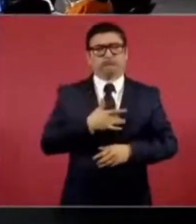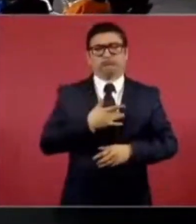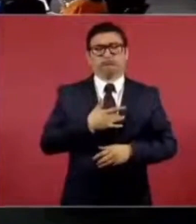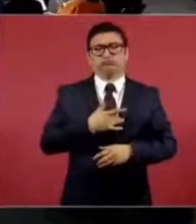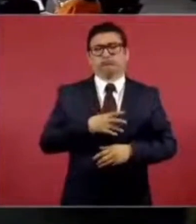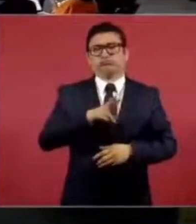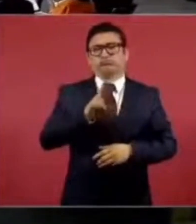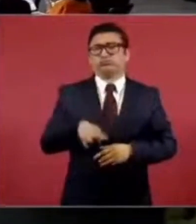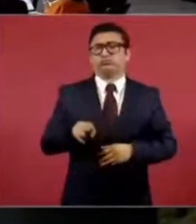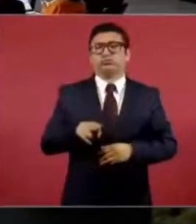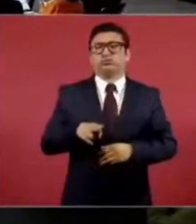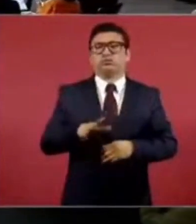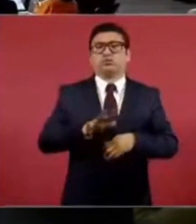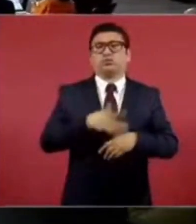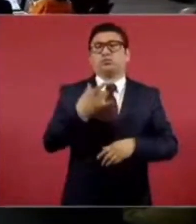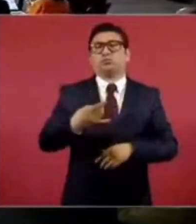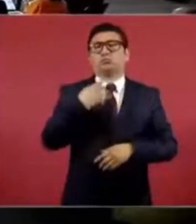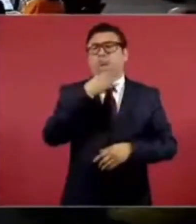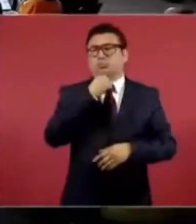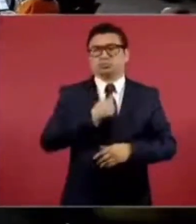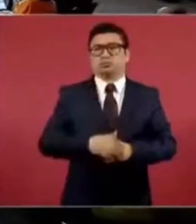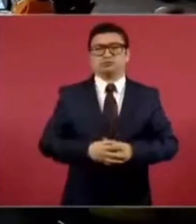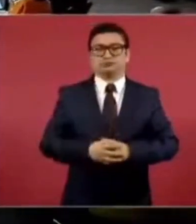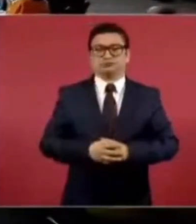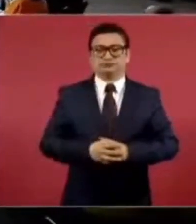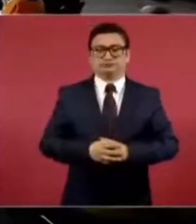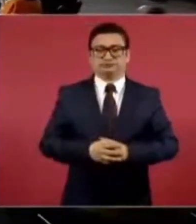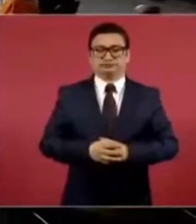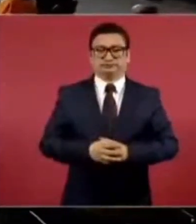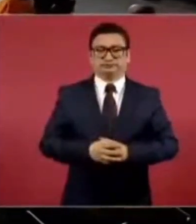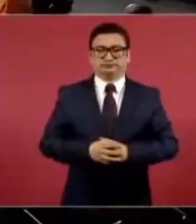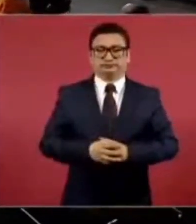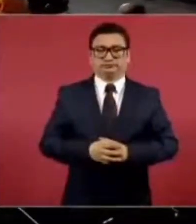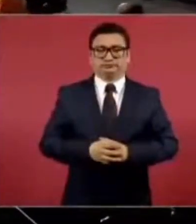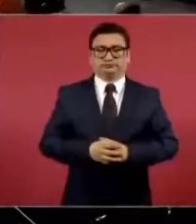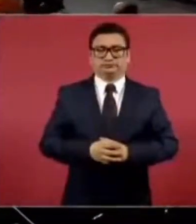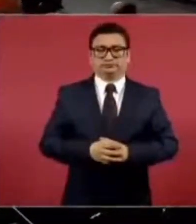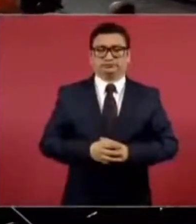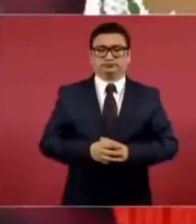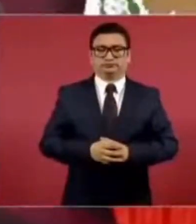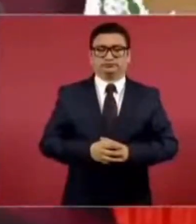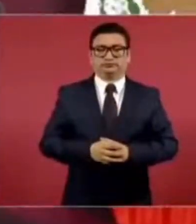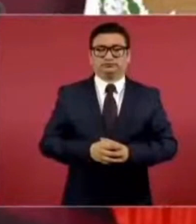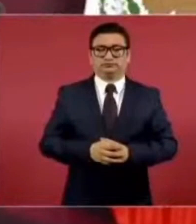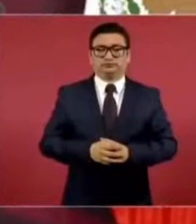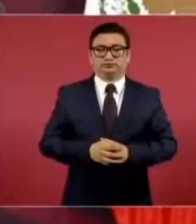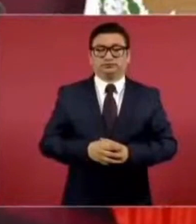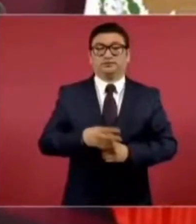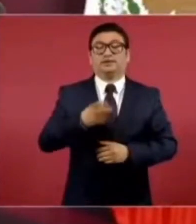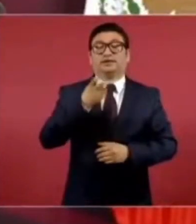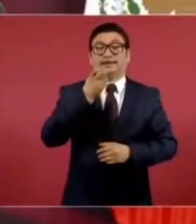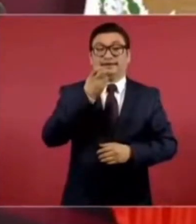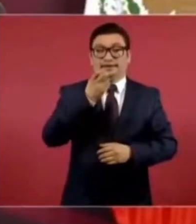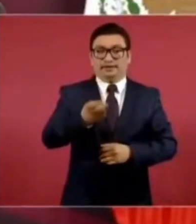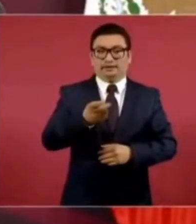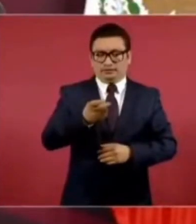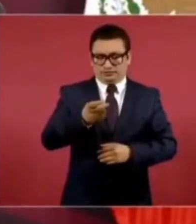este derrotarnos y eso es que sirva